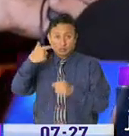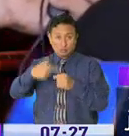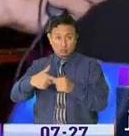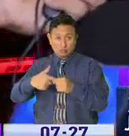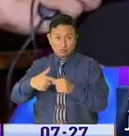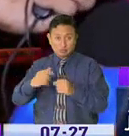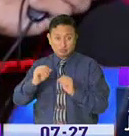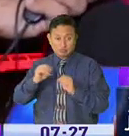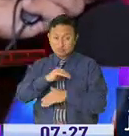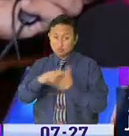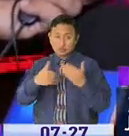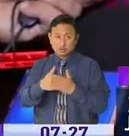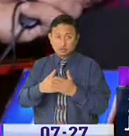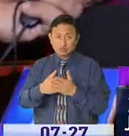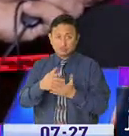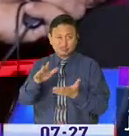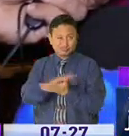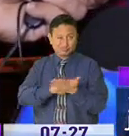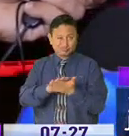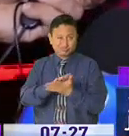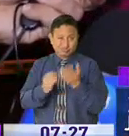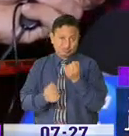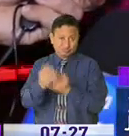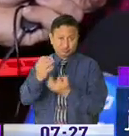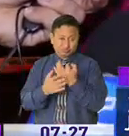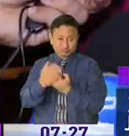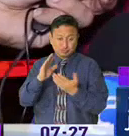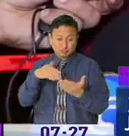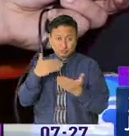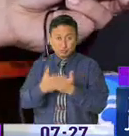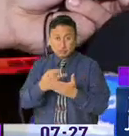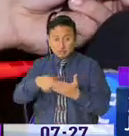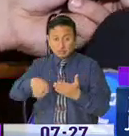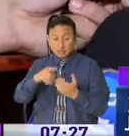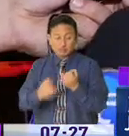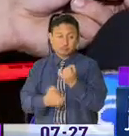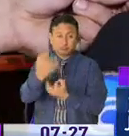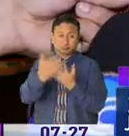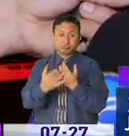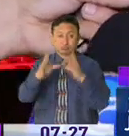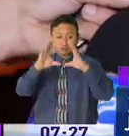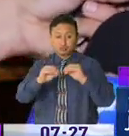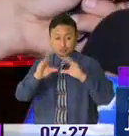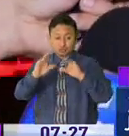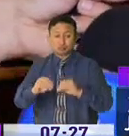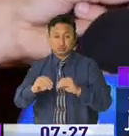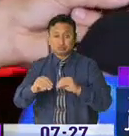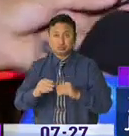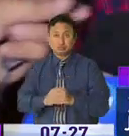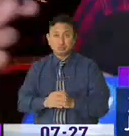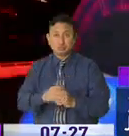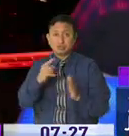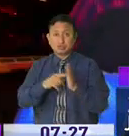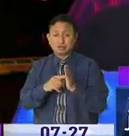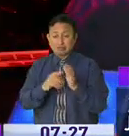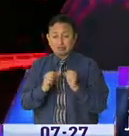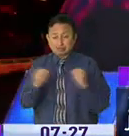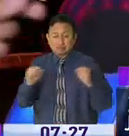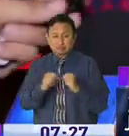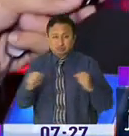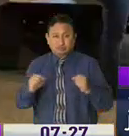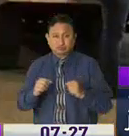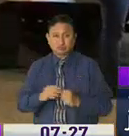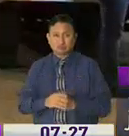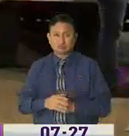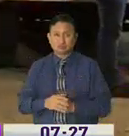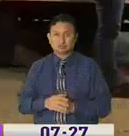está totalmente incendiado. Ya cuando llegamos con bomberos encontramos en llamas, hubieron algunas explosiones producto del vidrio, de las llantas, del tanque de gasolina. Habitantes de este